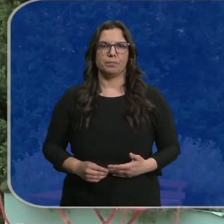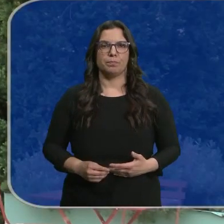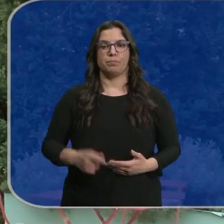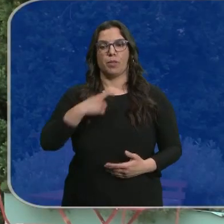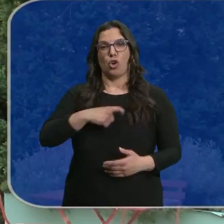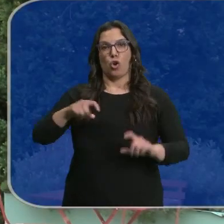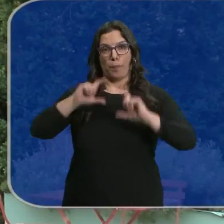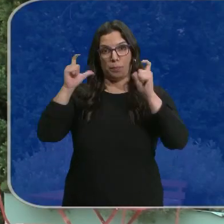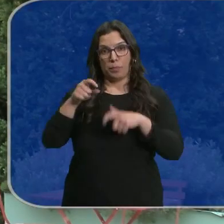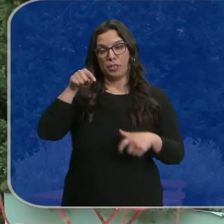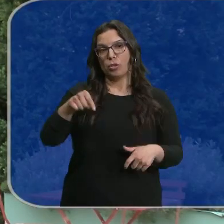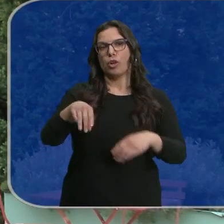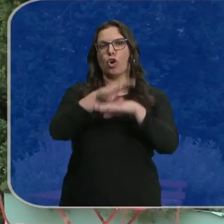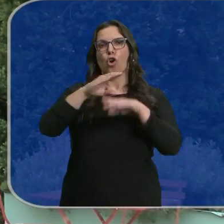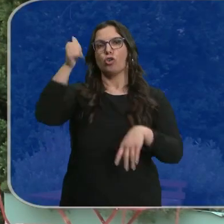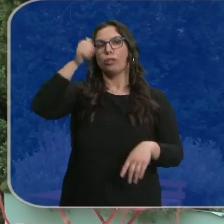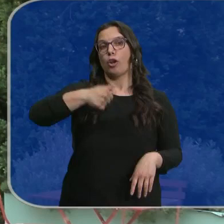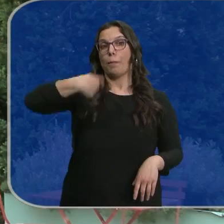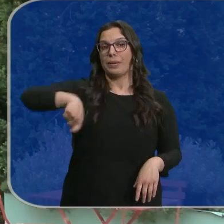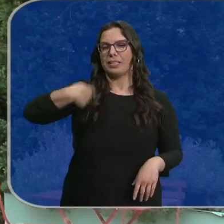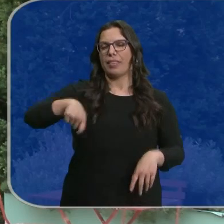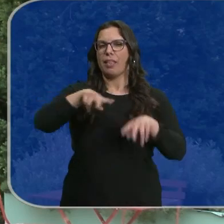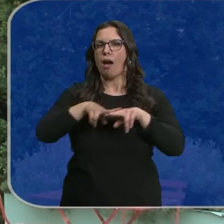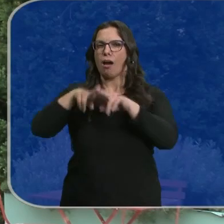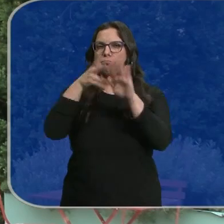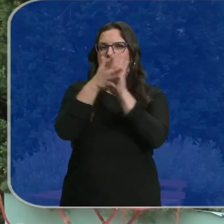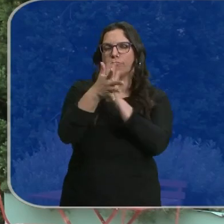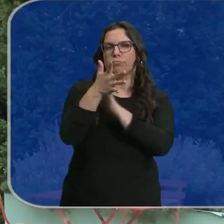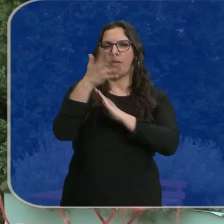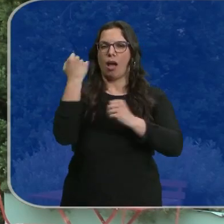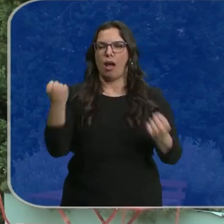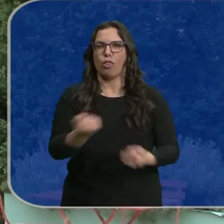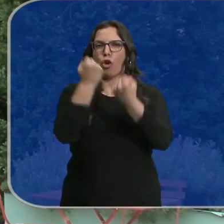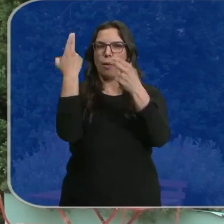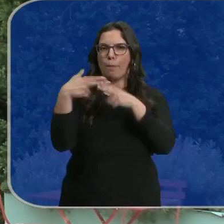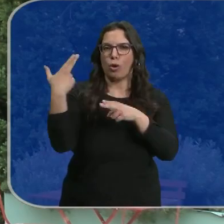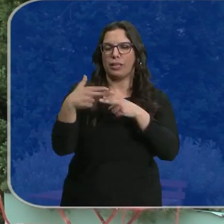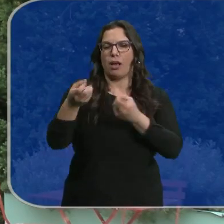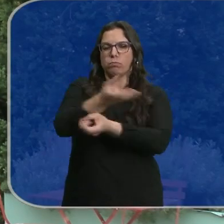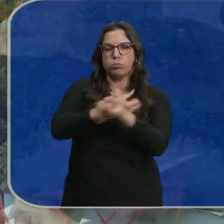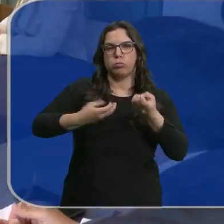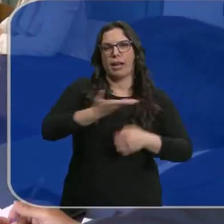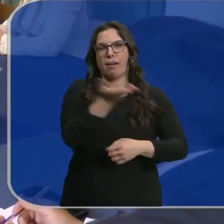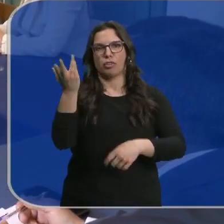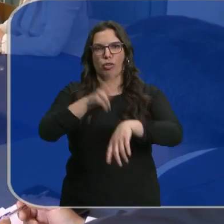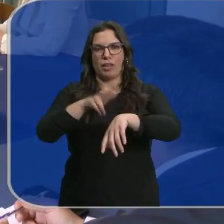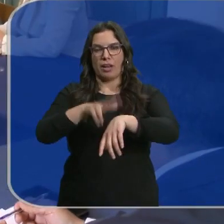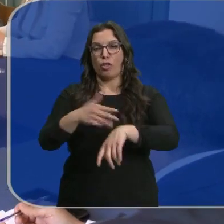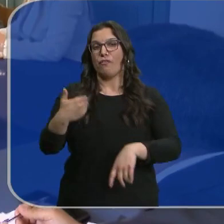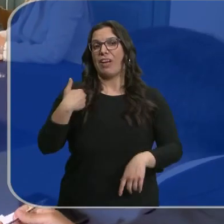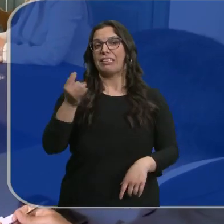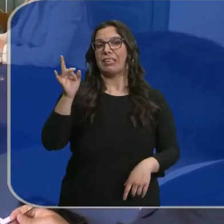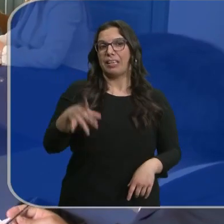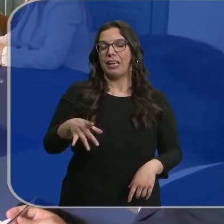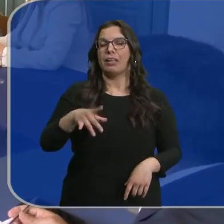Una comisión en la que el consejero de la Presidencia ha analizado las acciones y políticas con el resto de delegados de la comunidad con la ausencia de la